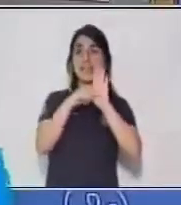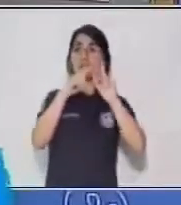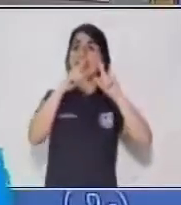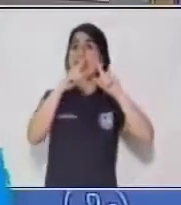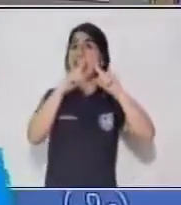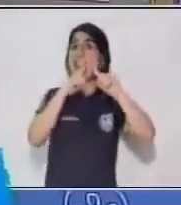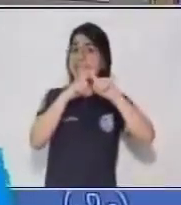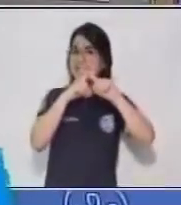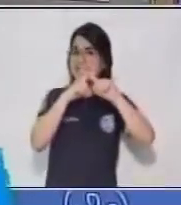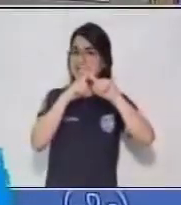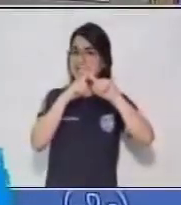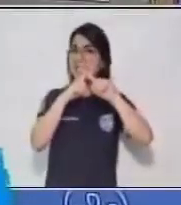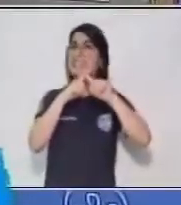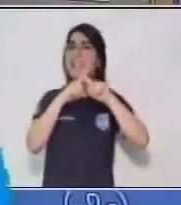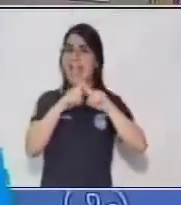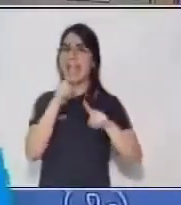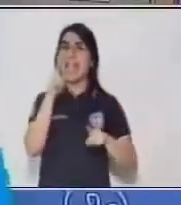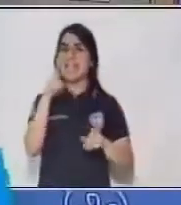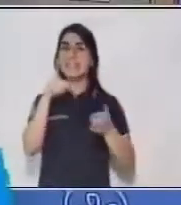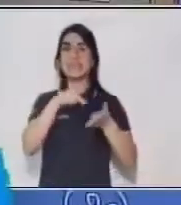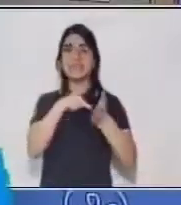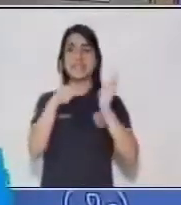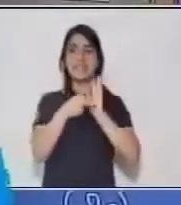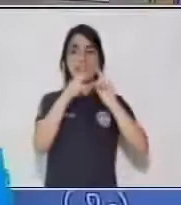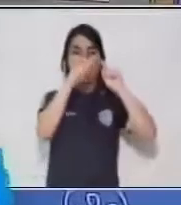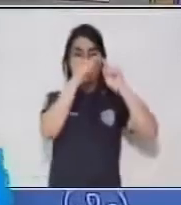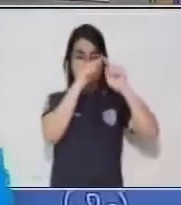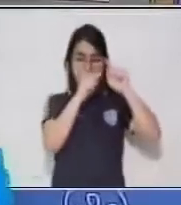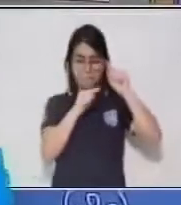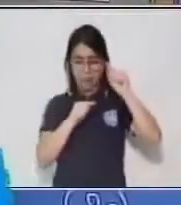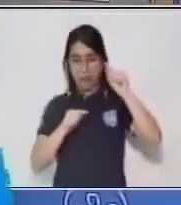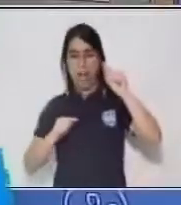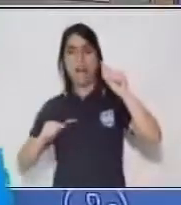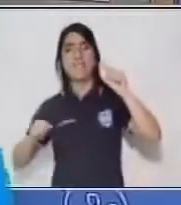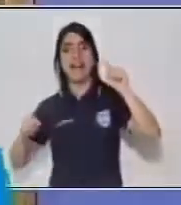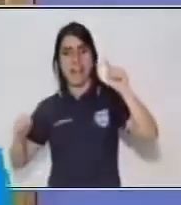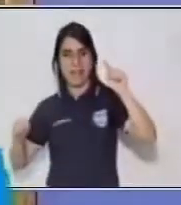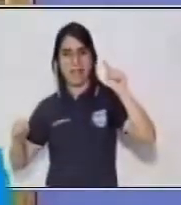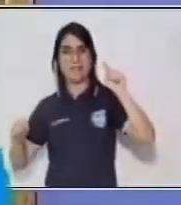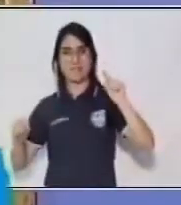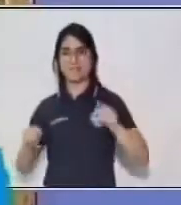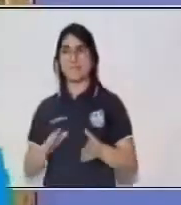decreciente. ¿Sí? Anteriormente era, ¿por qué? Porque la base